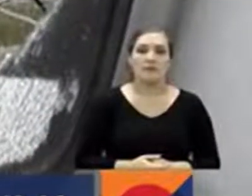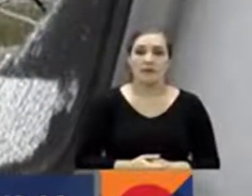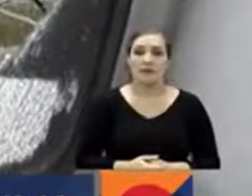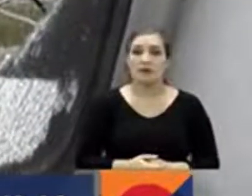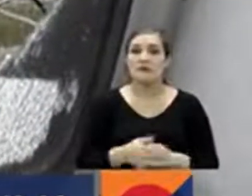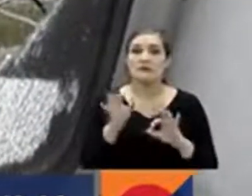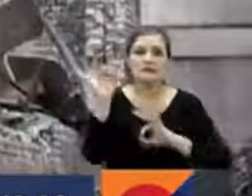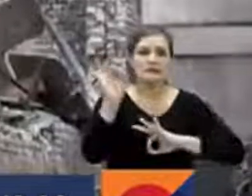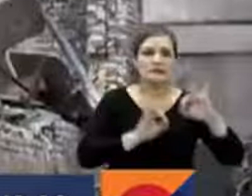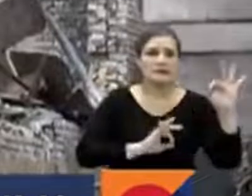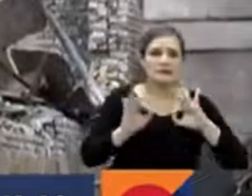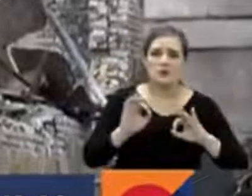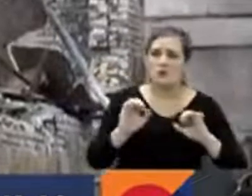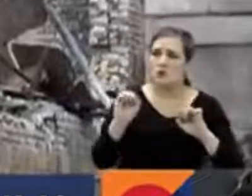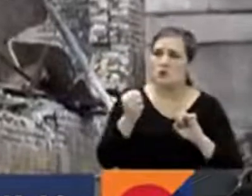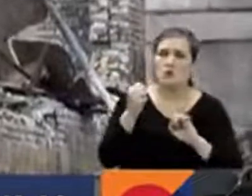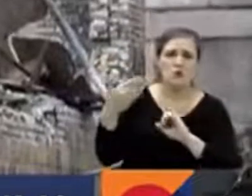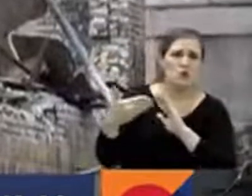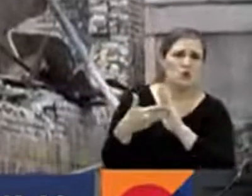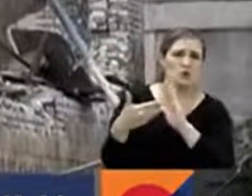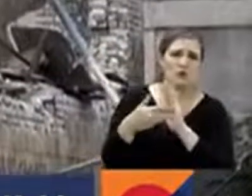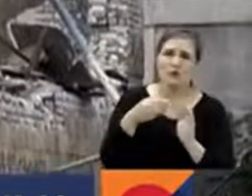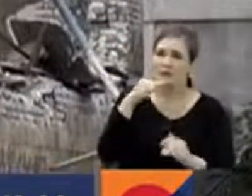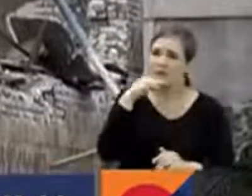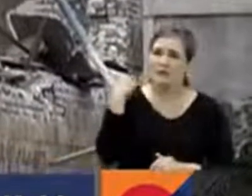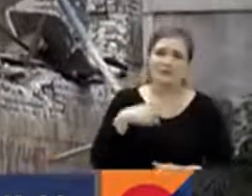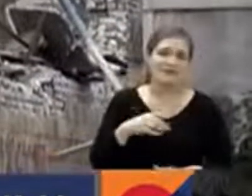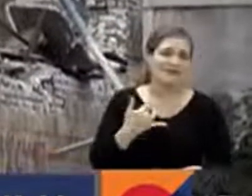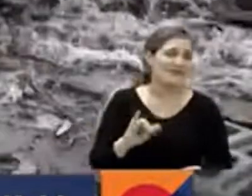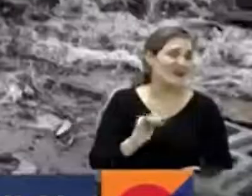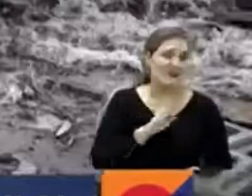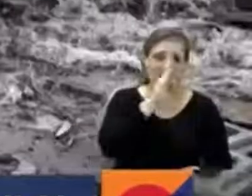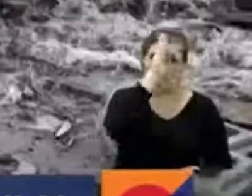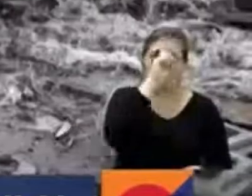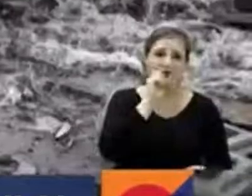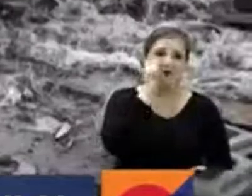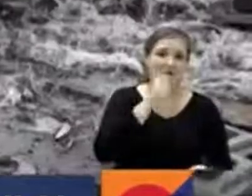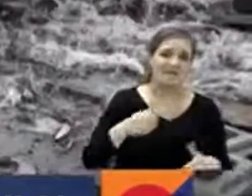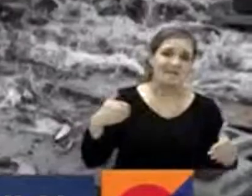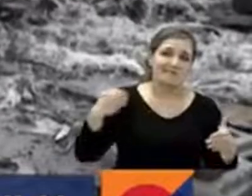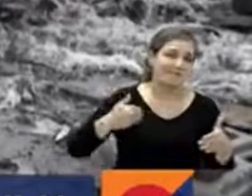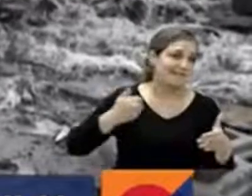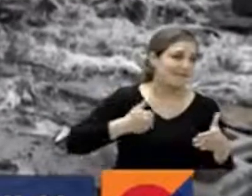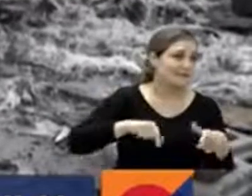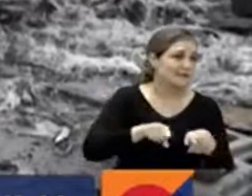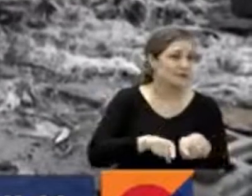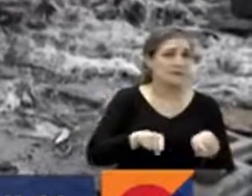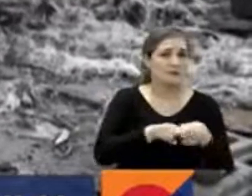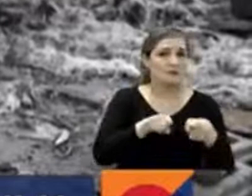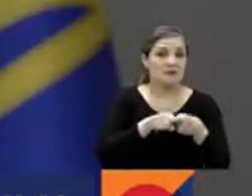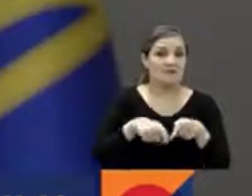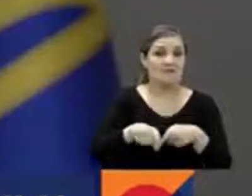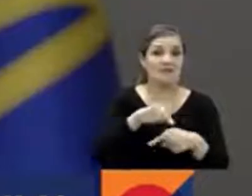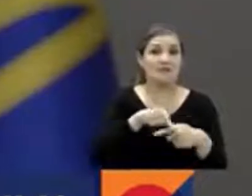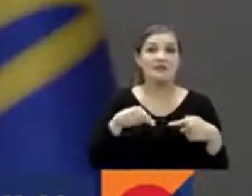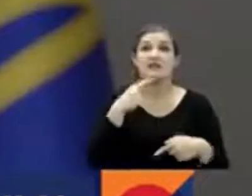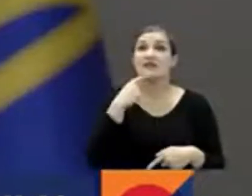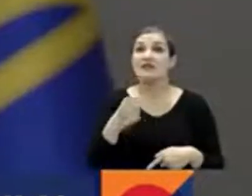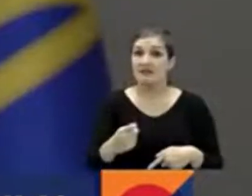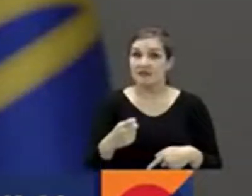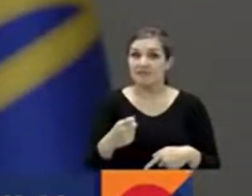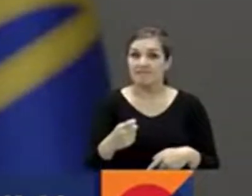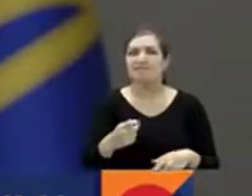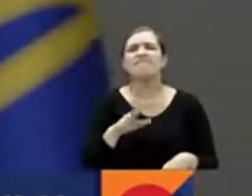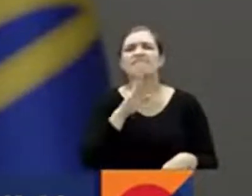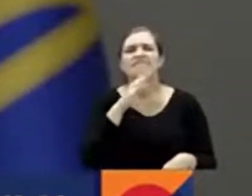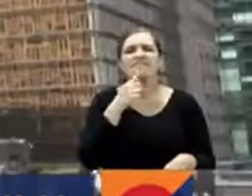de la hostilidad rusa en su suelo ya es costumbre para Ucrania. Y la semana que inicia puede ser una de las más difíciles, o así lo asume su